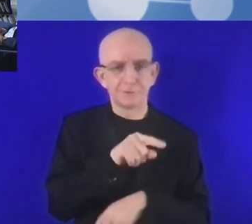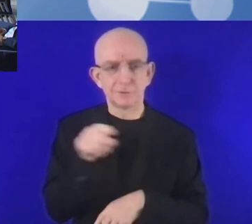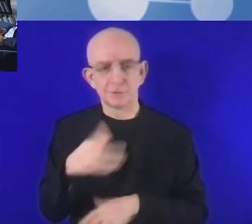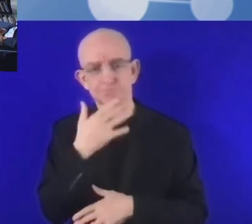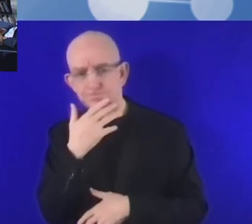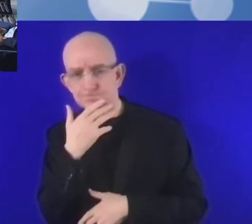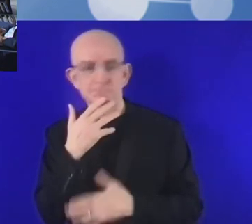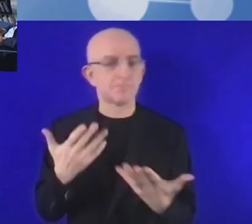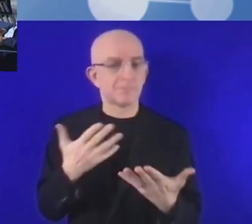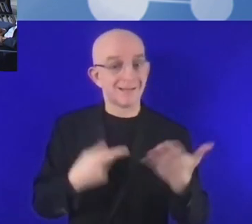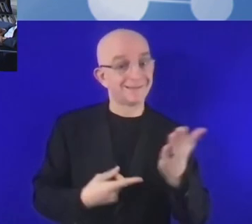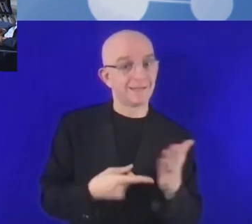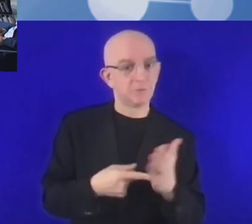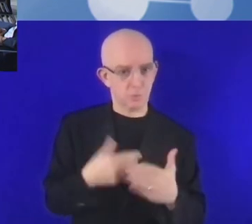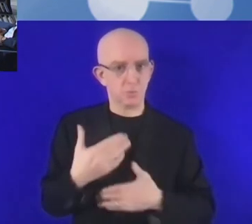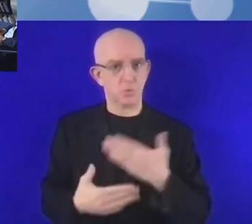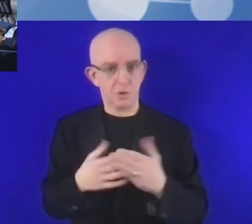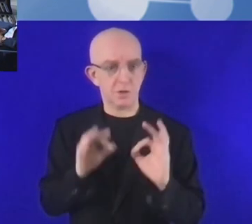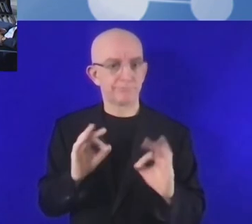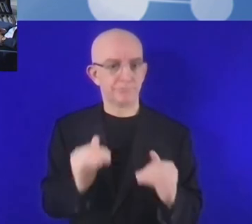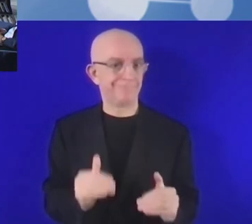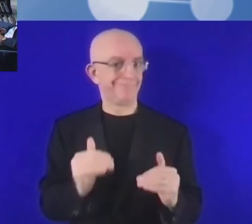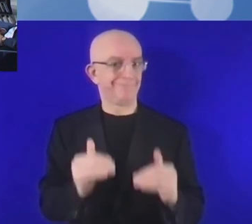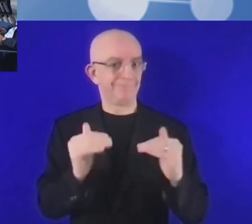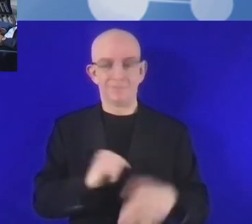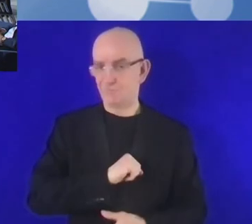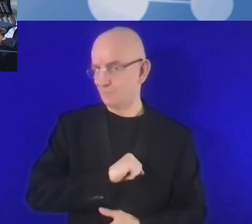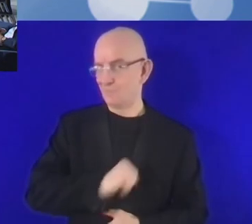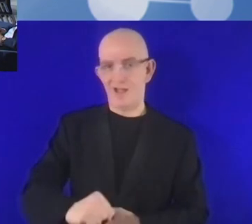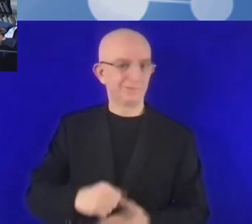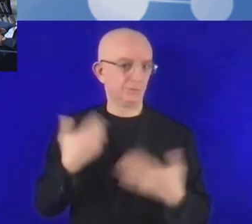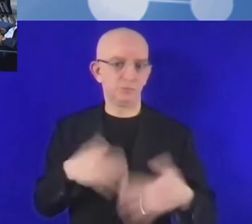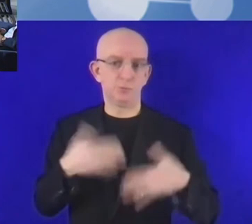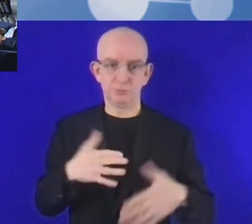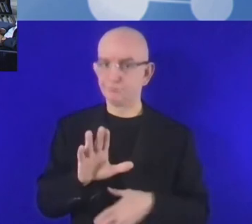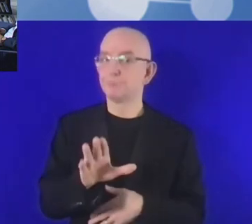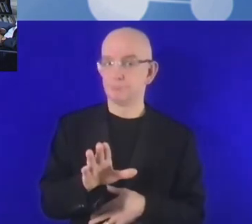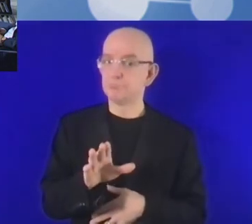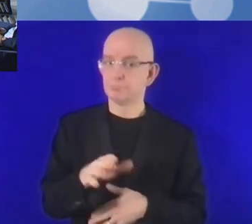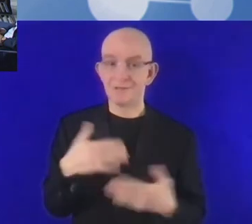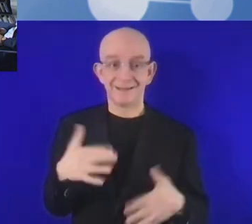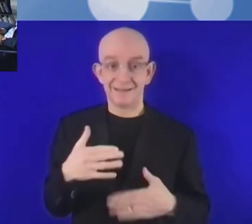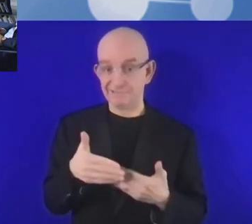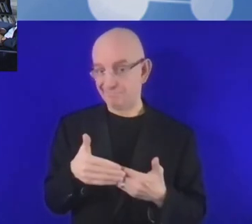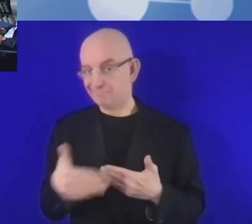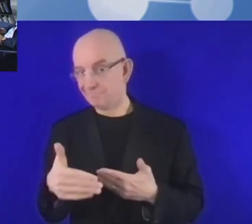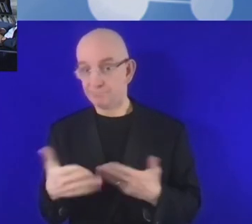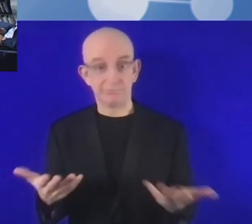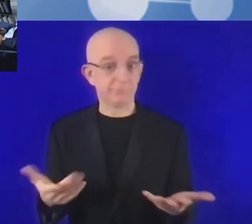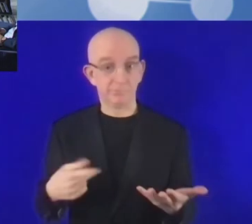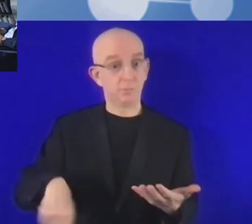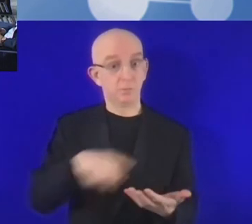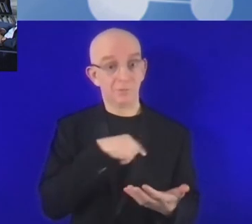estos temas. Vemos que la tecnología se desarrolla muy rápido, así que nosotros como humanos tenemos cada vez